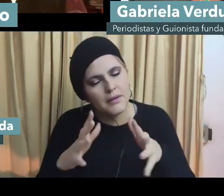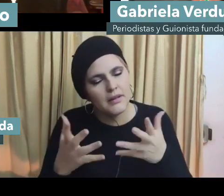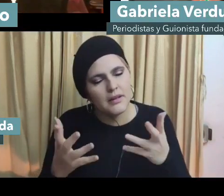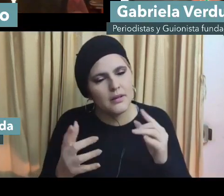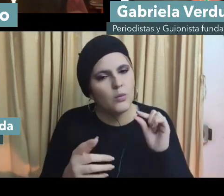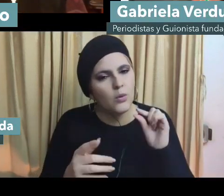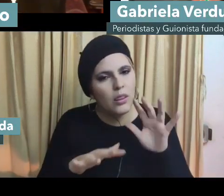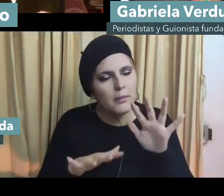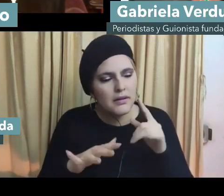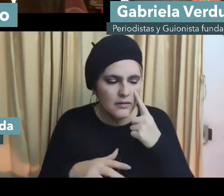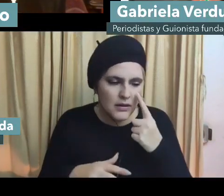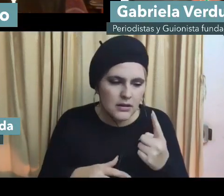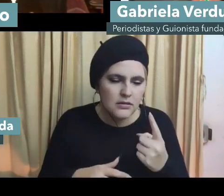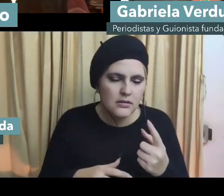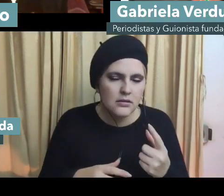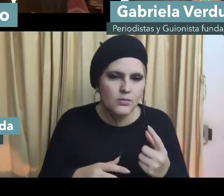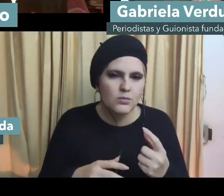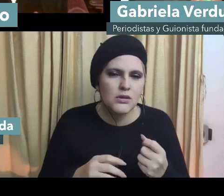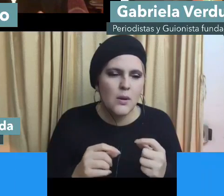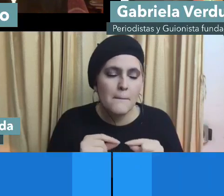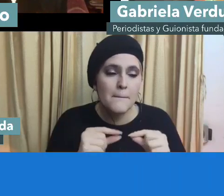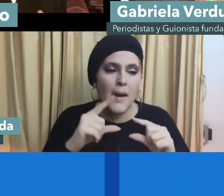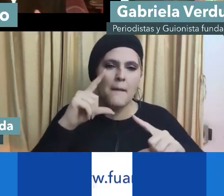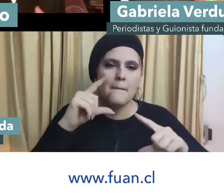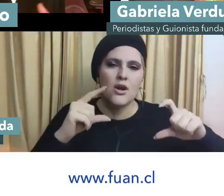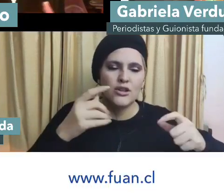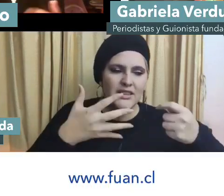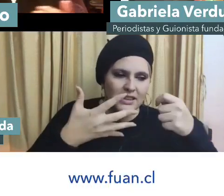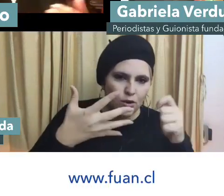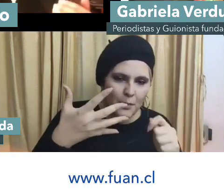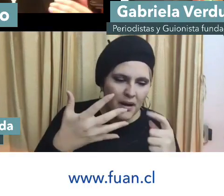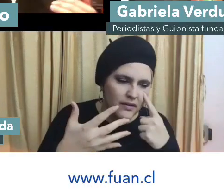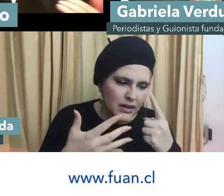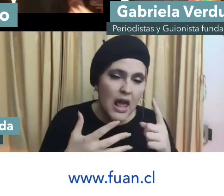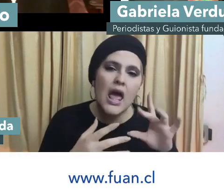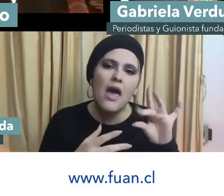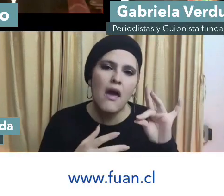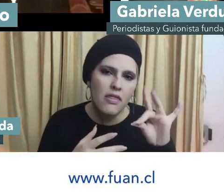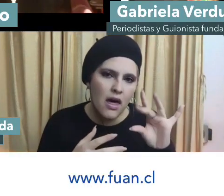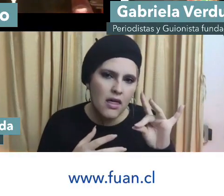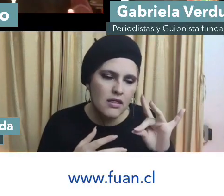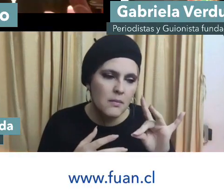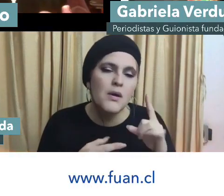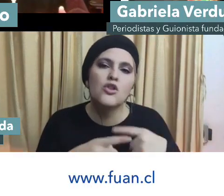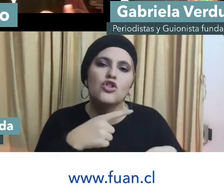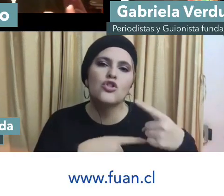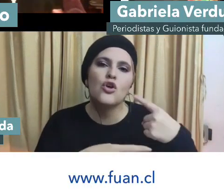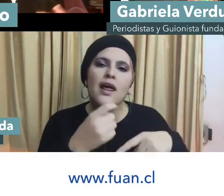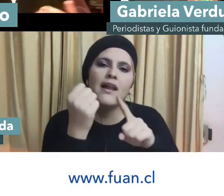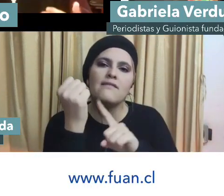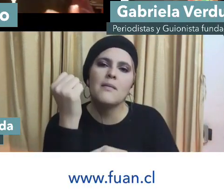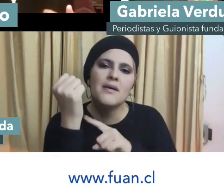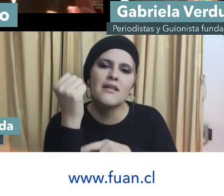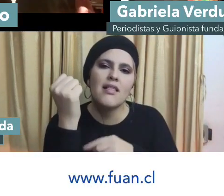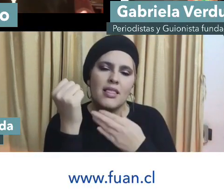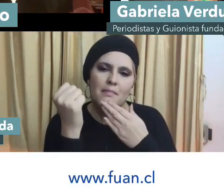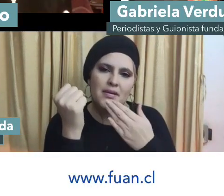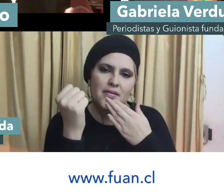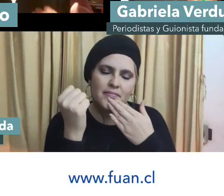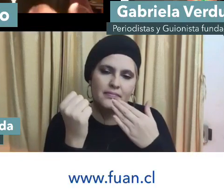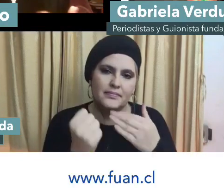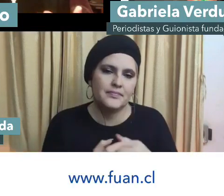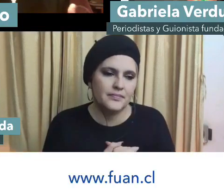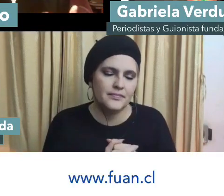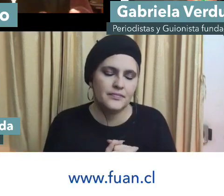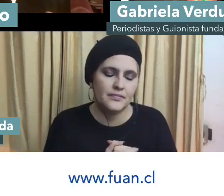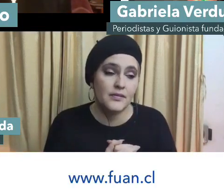intensidad de los síntomas, la edad en que uno puede hacer un diagnóstico y de la historia familiar también. Por eso el diagnóstico es eminentemente clínico, porque